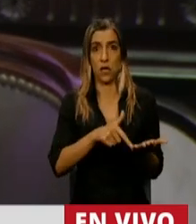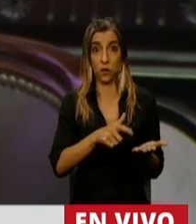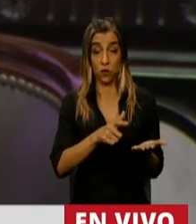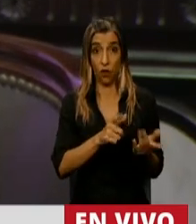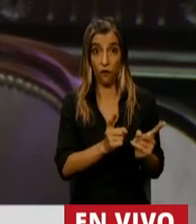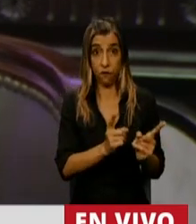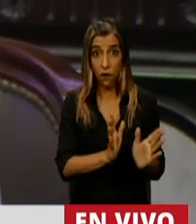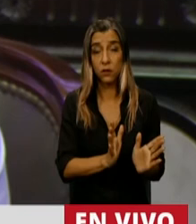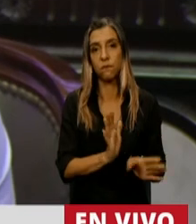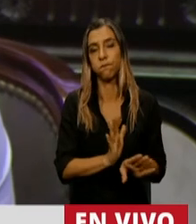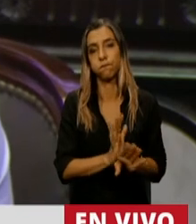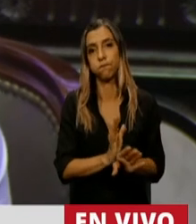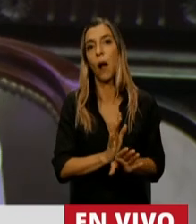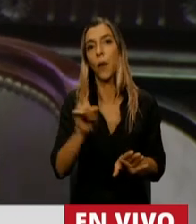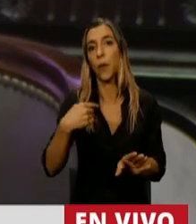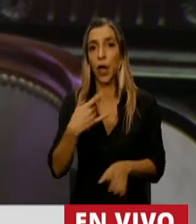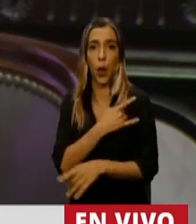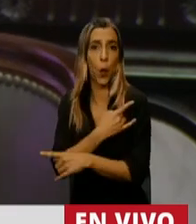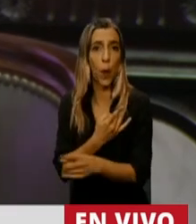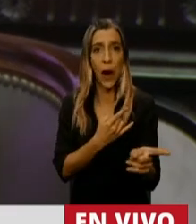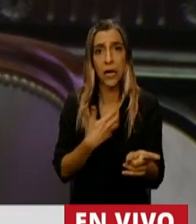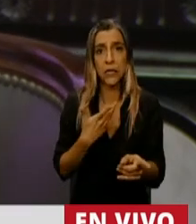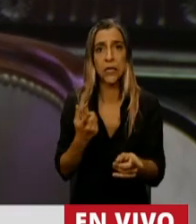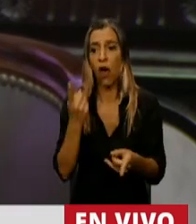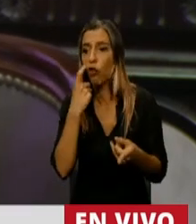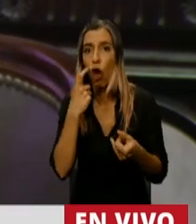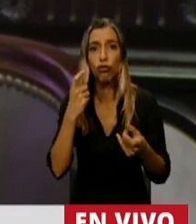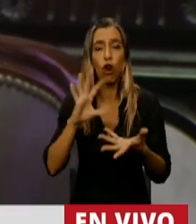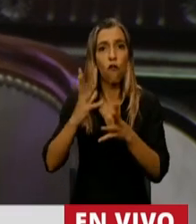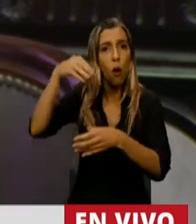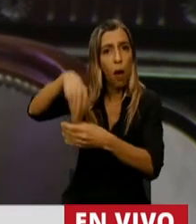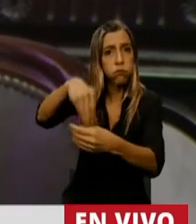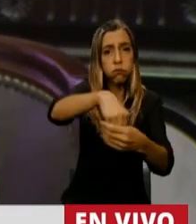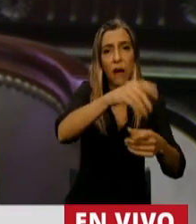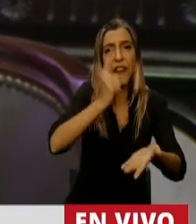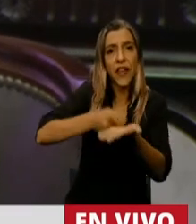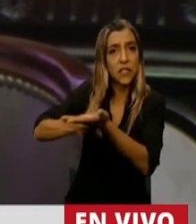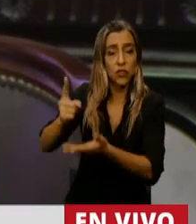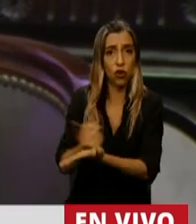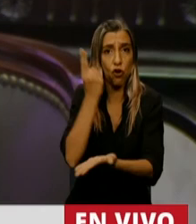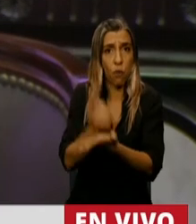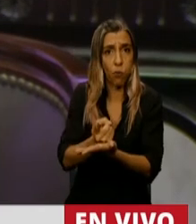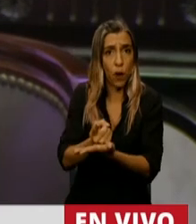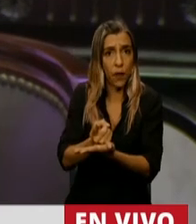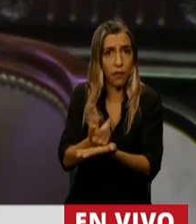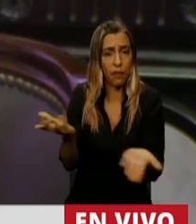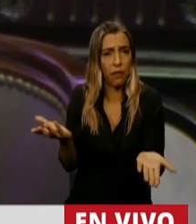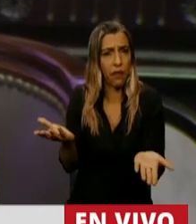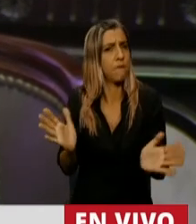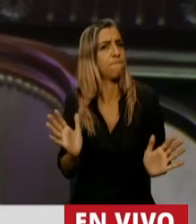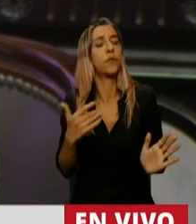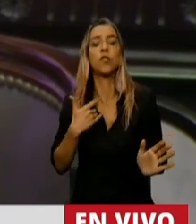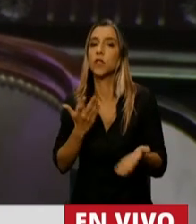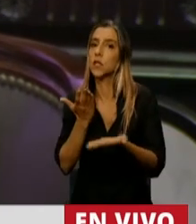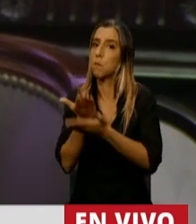modifica, es vulnerar esa autonomía. Particularmente, yo, si esto no se modifica, voy a pedirle a mi interbloque